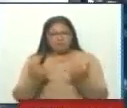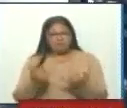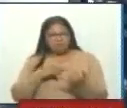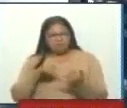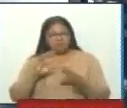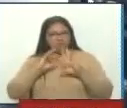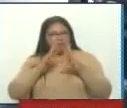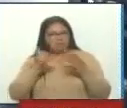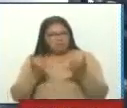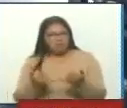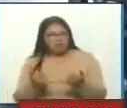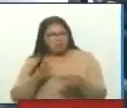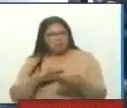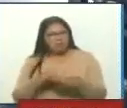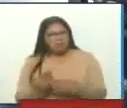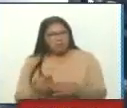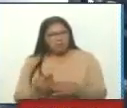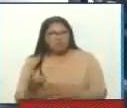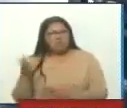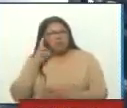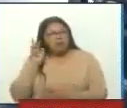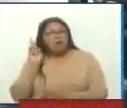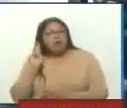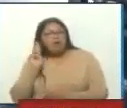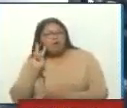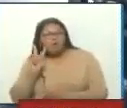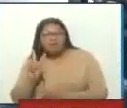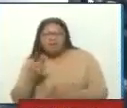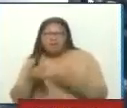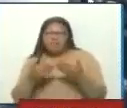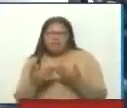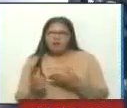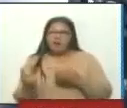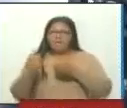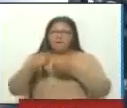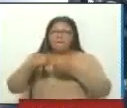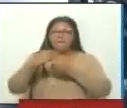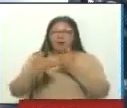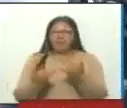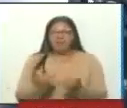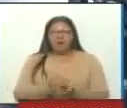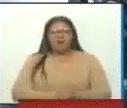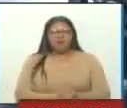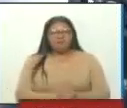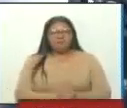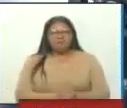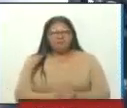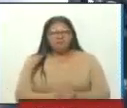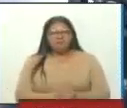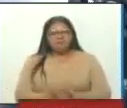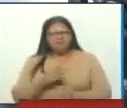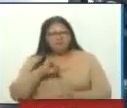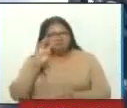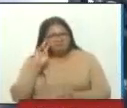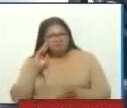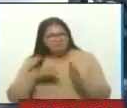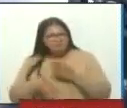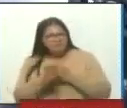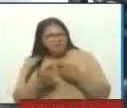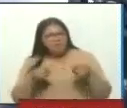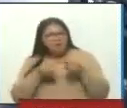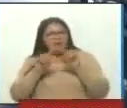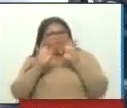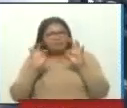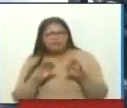cada vez que escuchaban la emisora se iban sumando. Eso fue permanentemente información, llamando